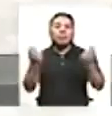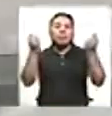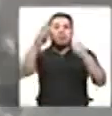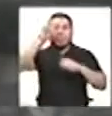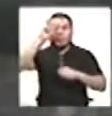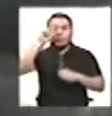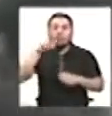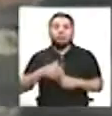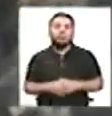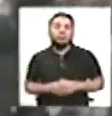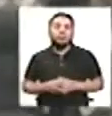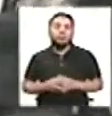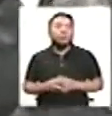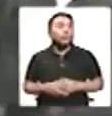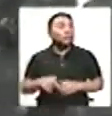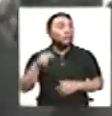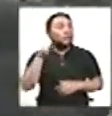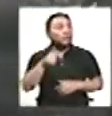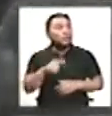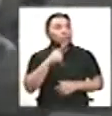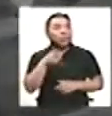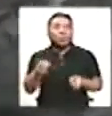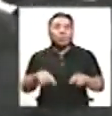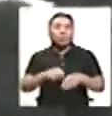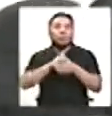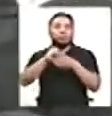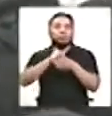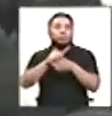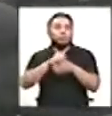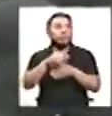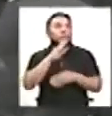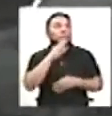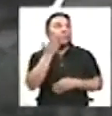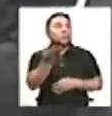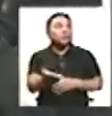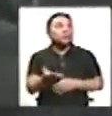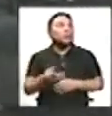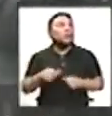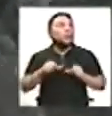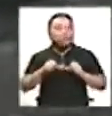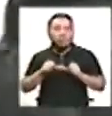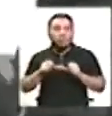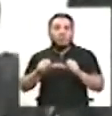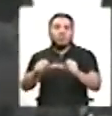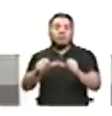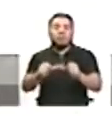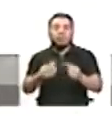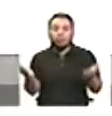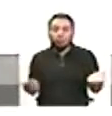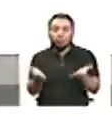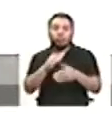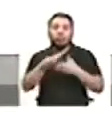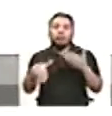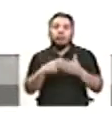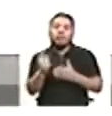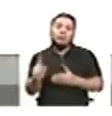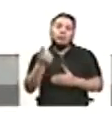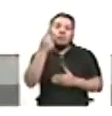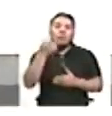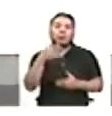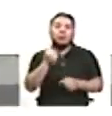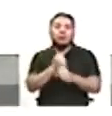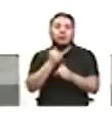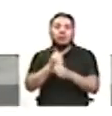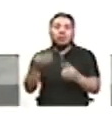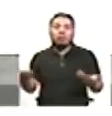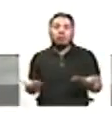¡Descansen! La instrucción, el entrenamiento, el bienestar, la salud y el mantenimiento serán las principales directrices de la gestión del